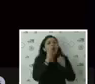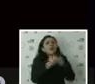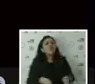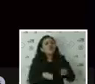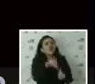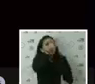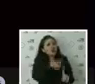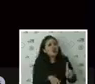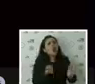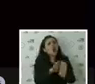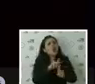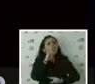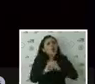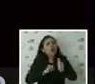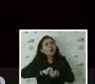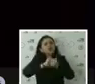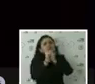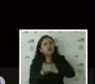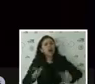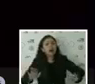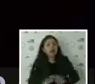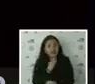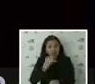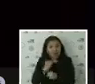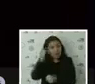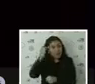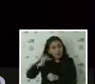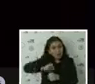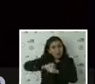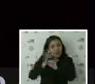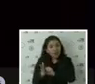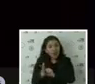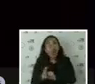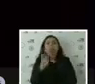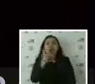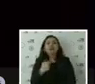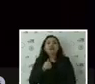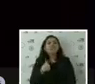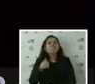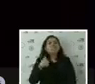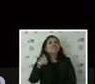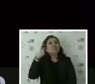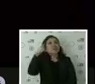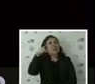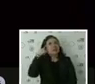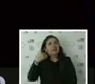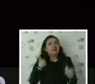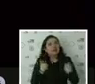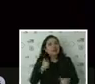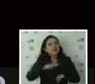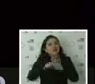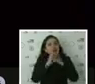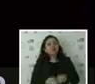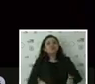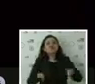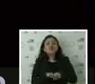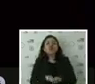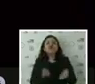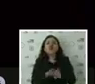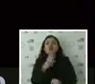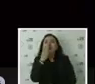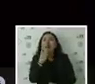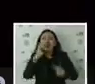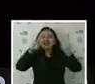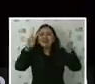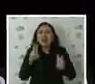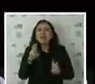se ha ido transformando dentro de esta pandemia. A mí me queda como una reflexión muy importante, justo